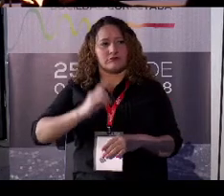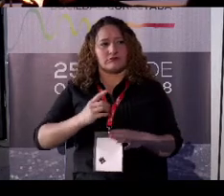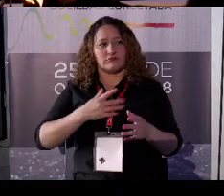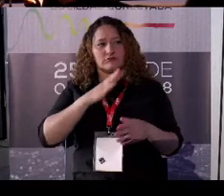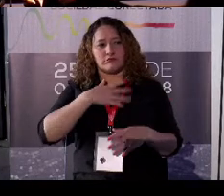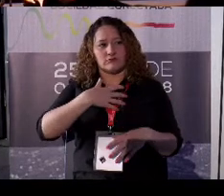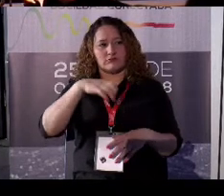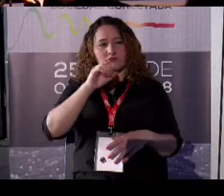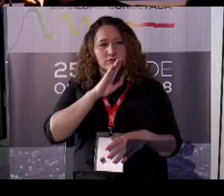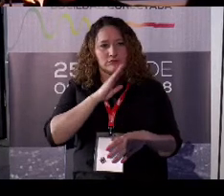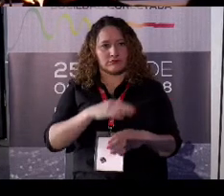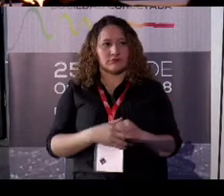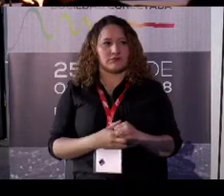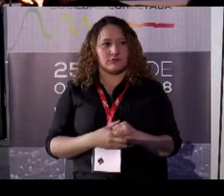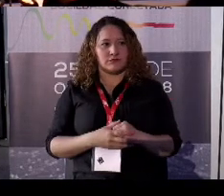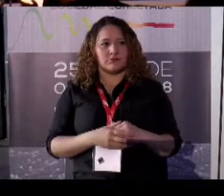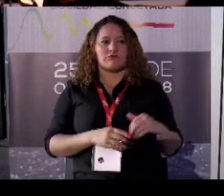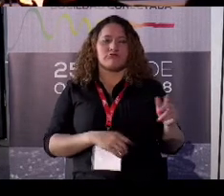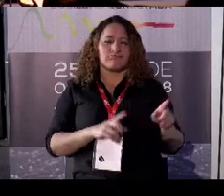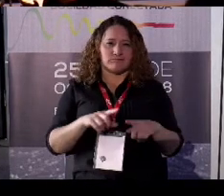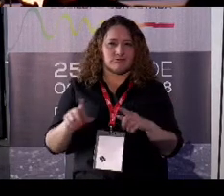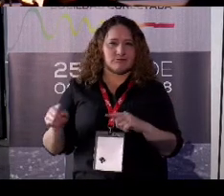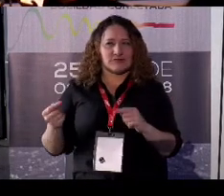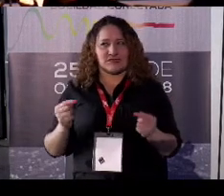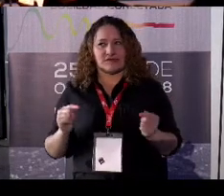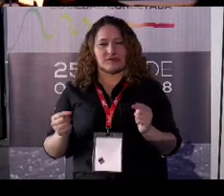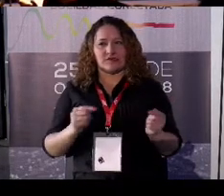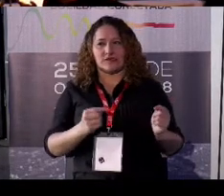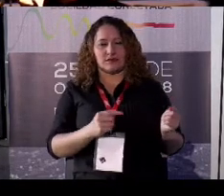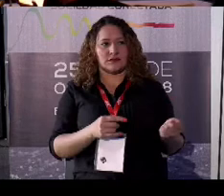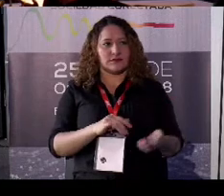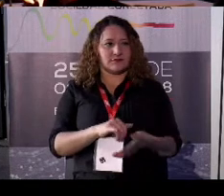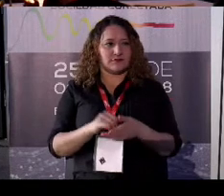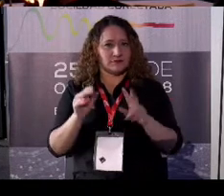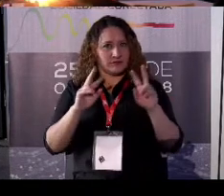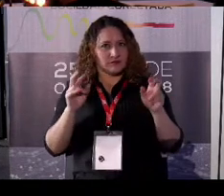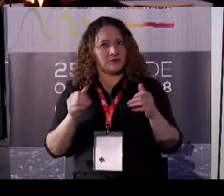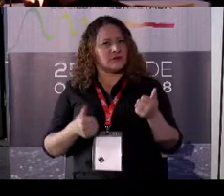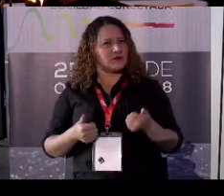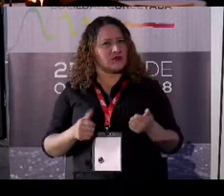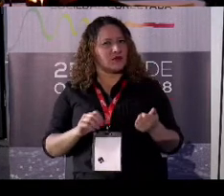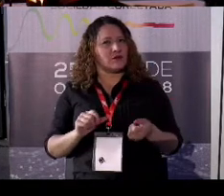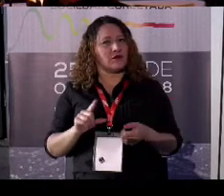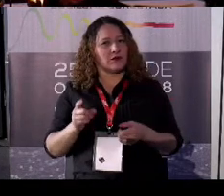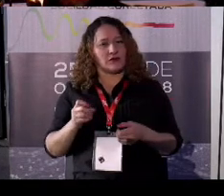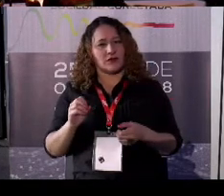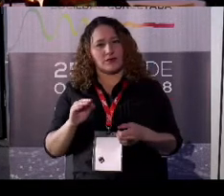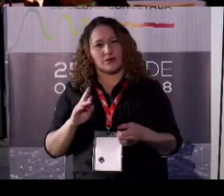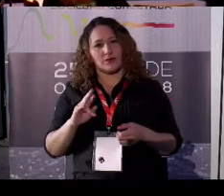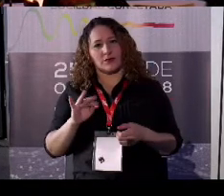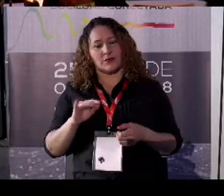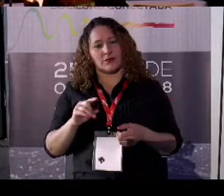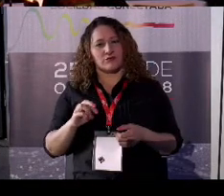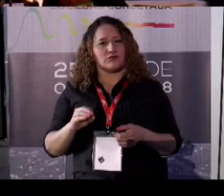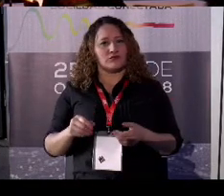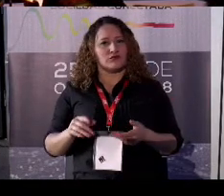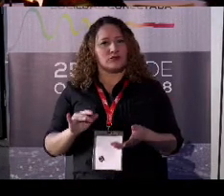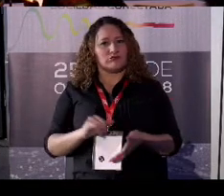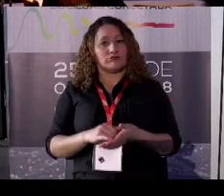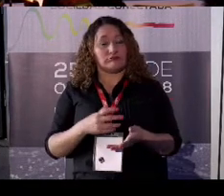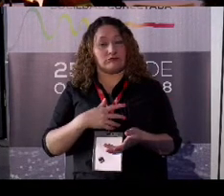ganador. Y hay algunas controversias al respecto de algoritmos que determinen ese